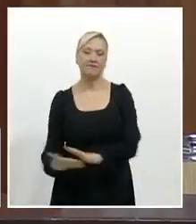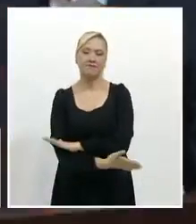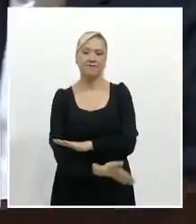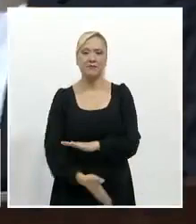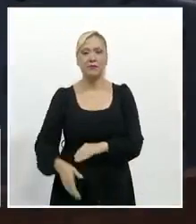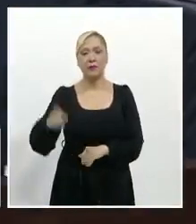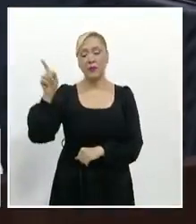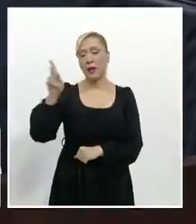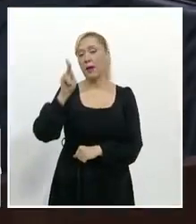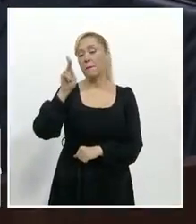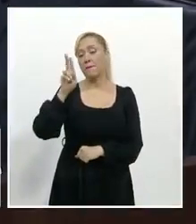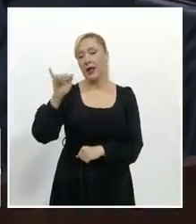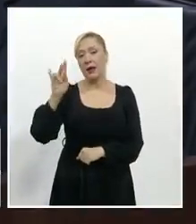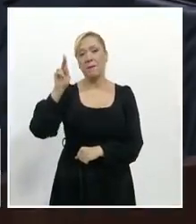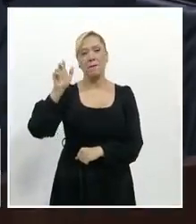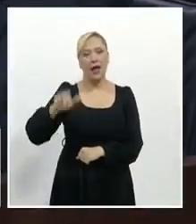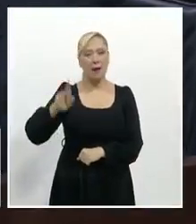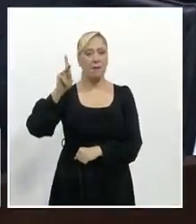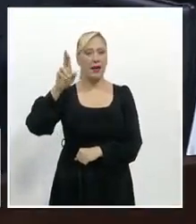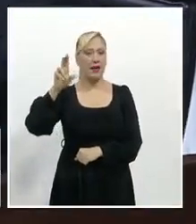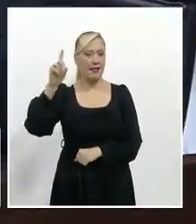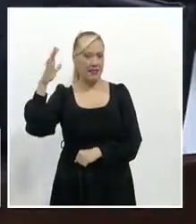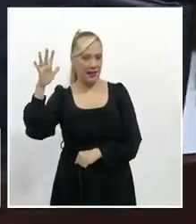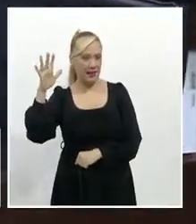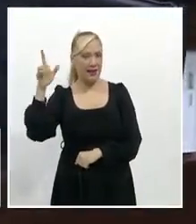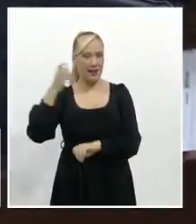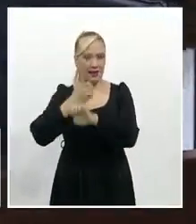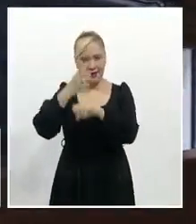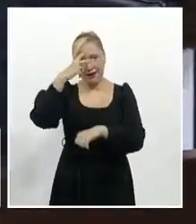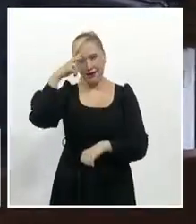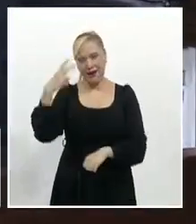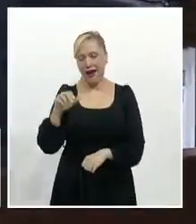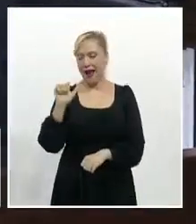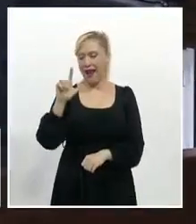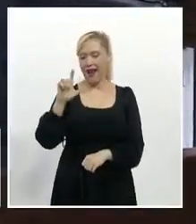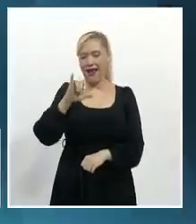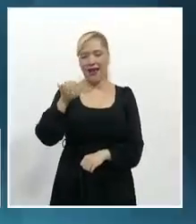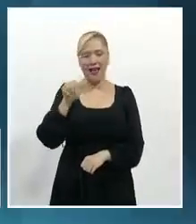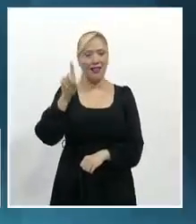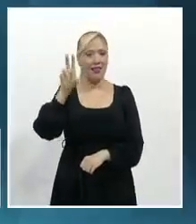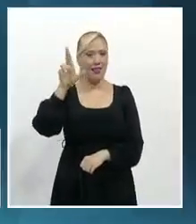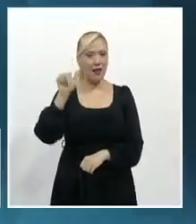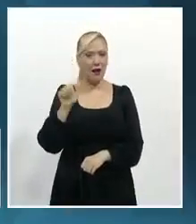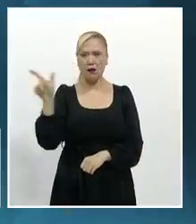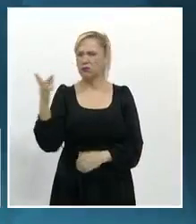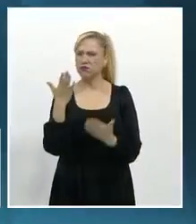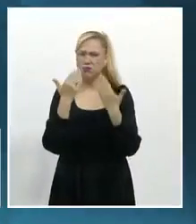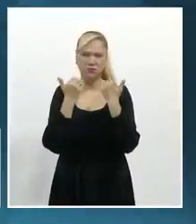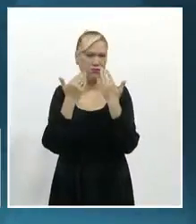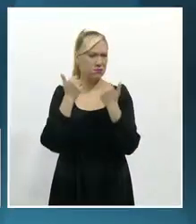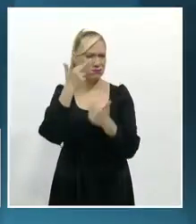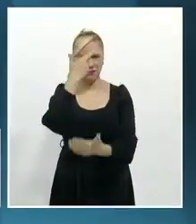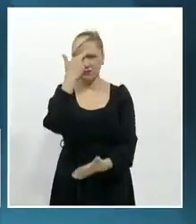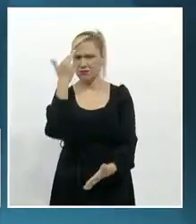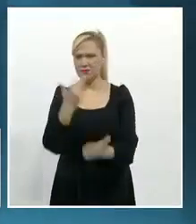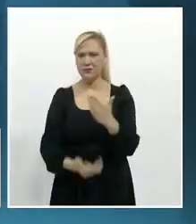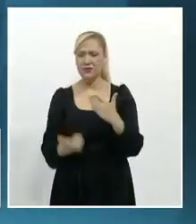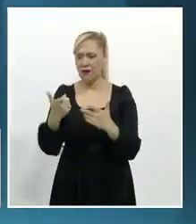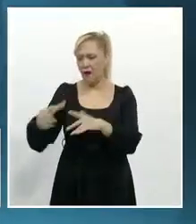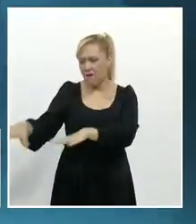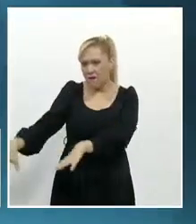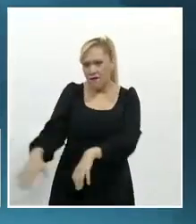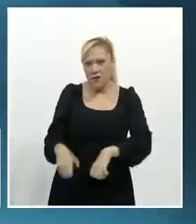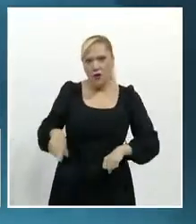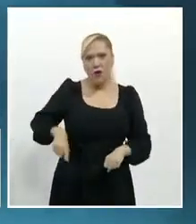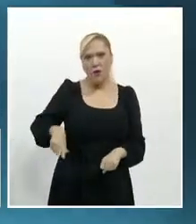del PRI, PAN y PRD a la gubernatura del Estado de México, Alejandra del Moral, no incurrió en el uso de recursos públicos y